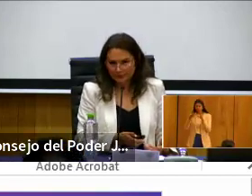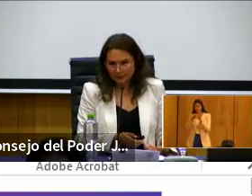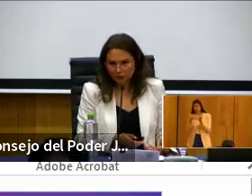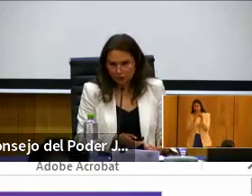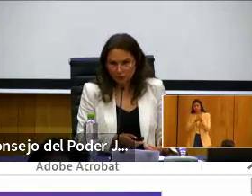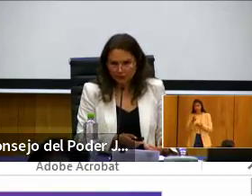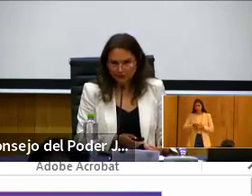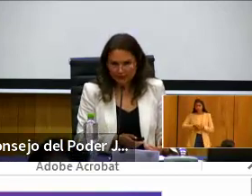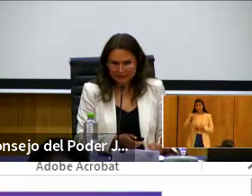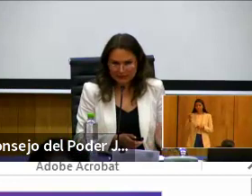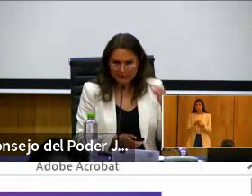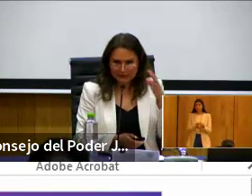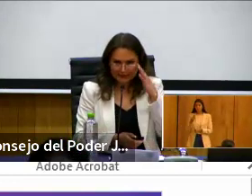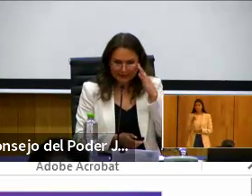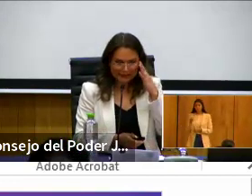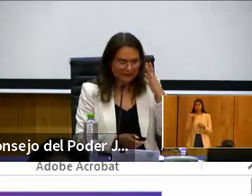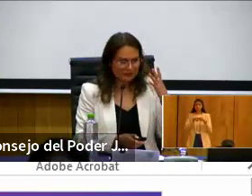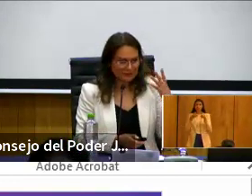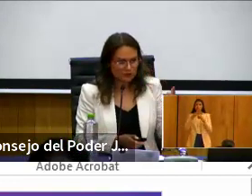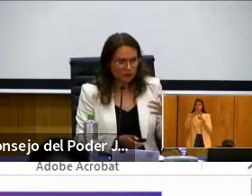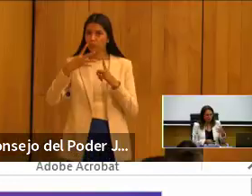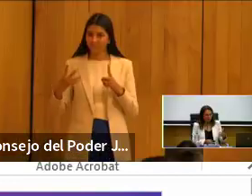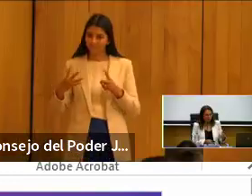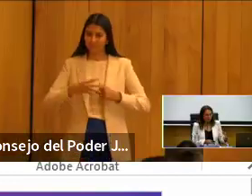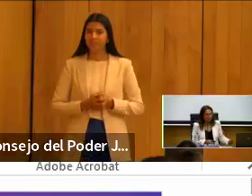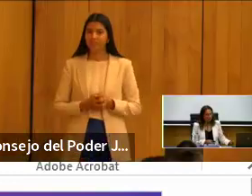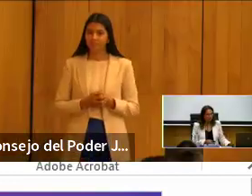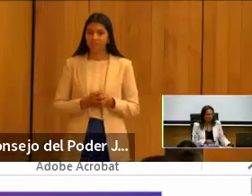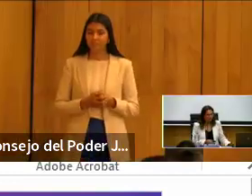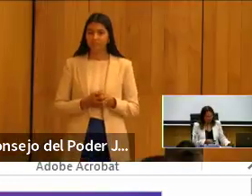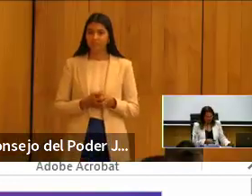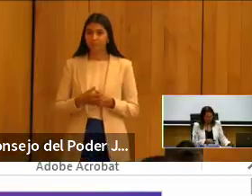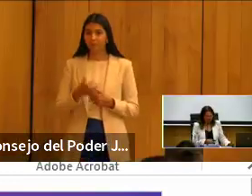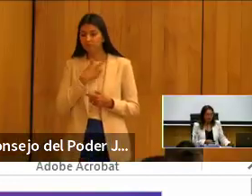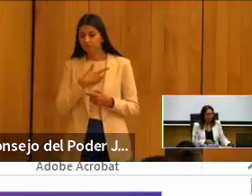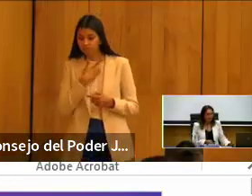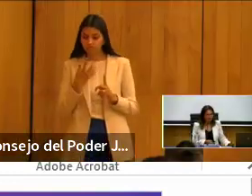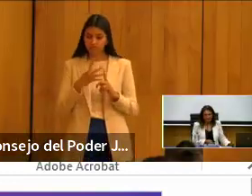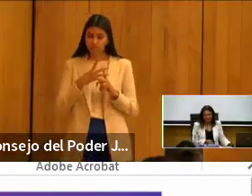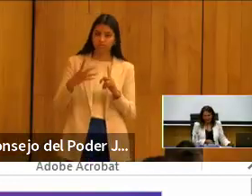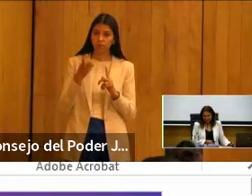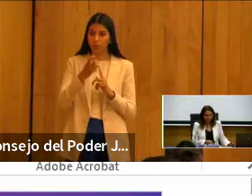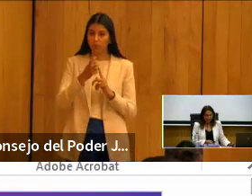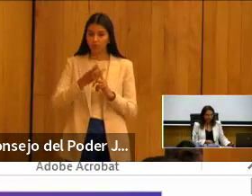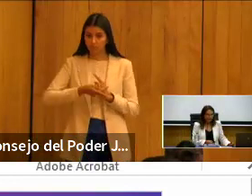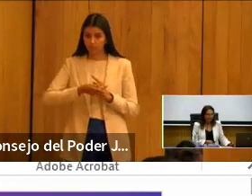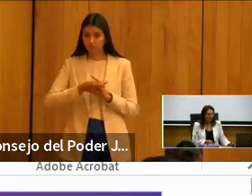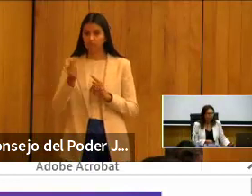fue despedido por su preferencia sexual u orientación sexual, que en este caso es de gay.